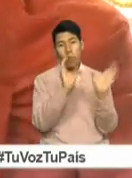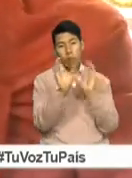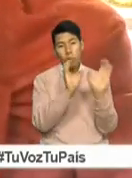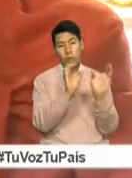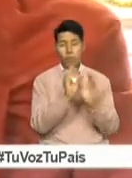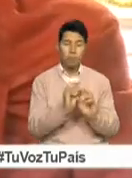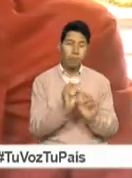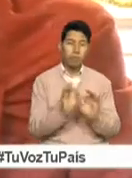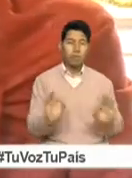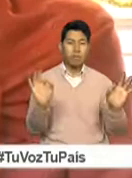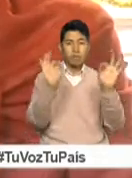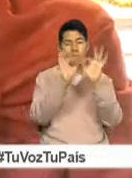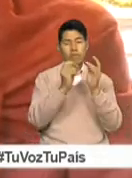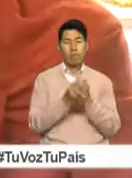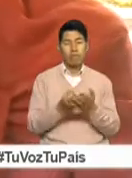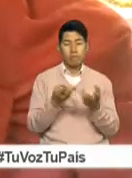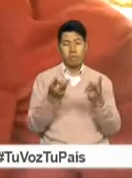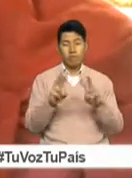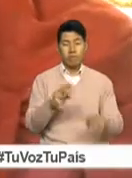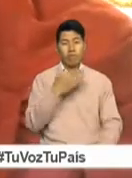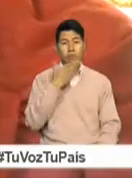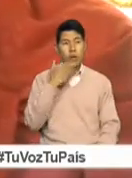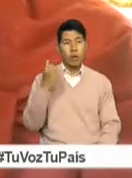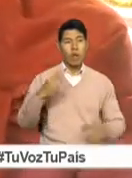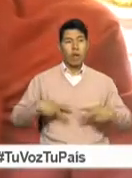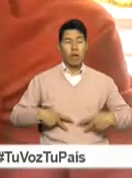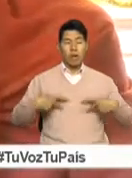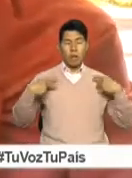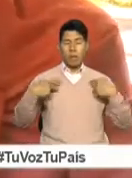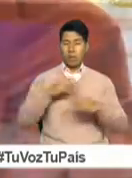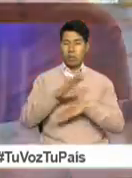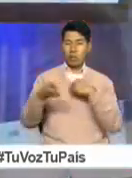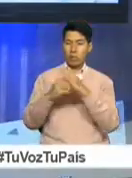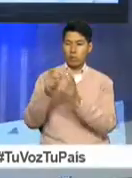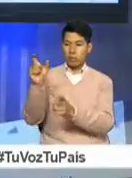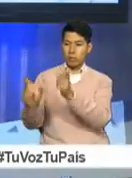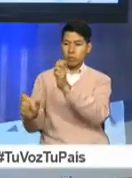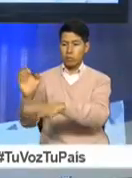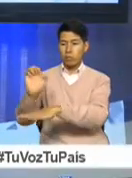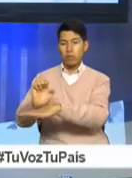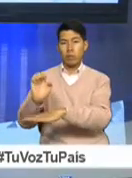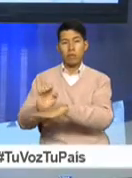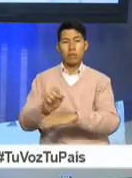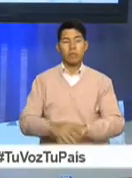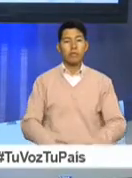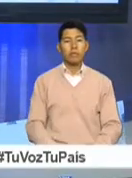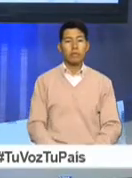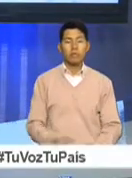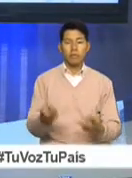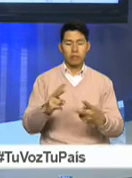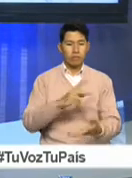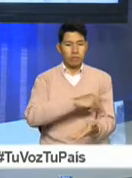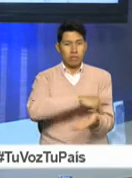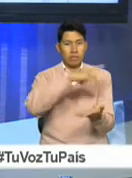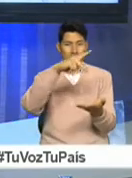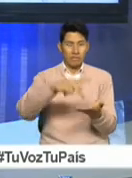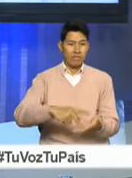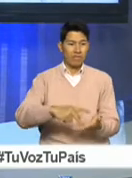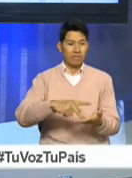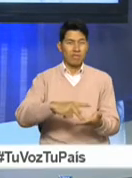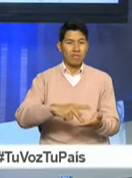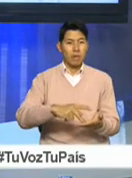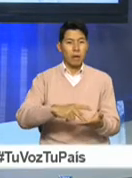también de mejorar la vida de los ecuatorianos y en el cantón pichincha provincia de manabí el